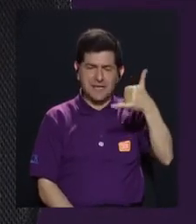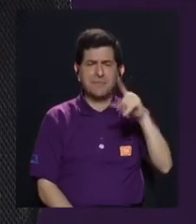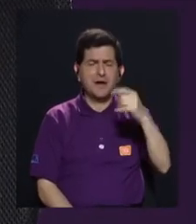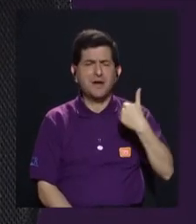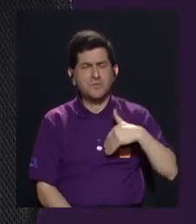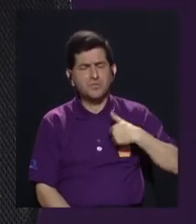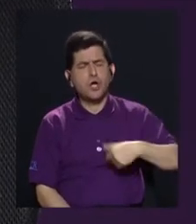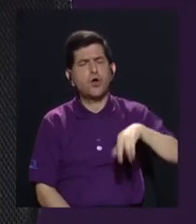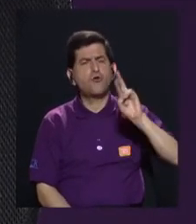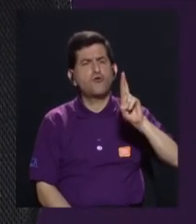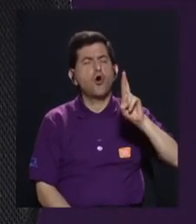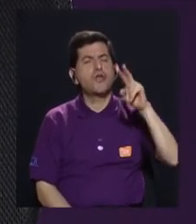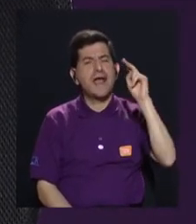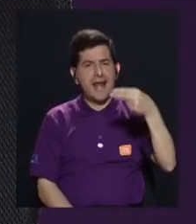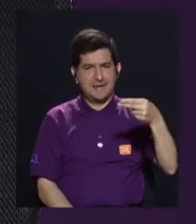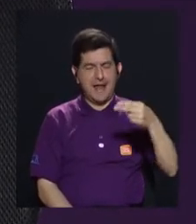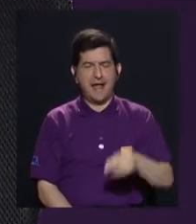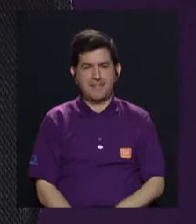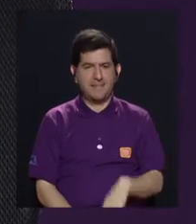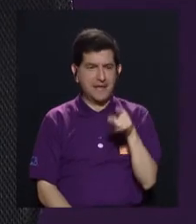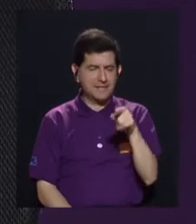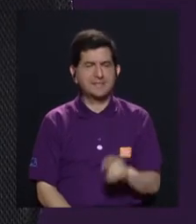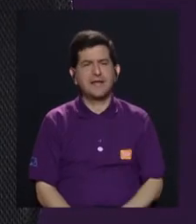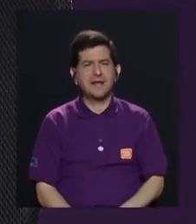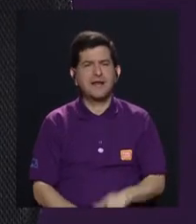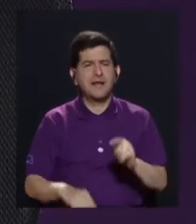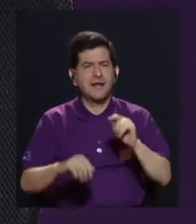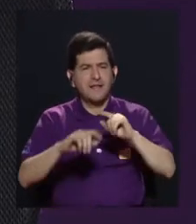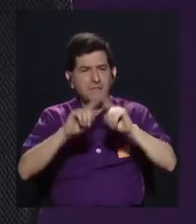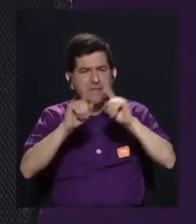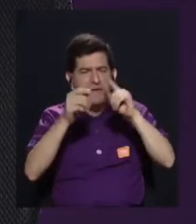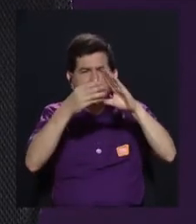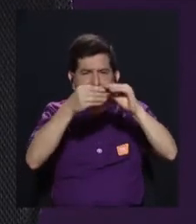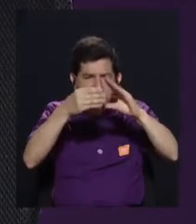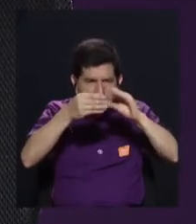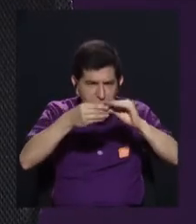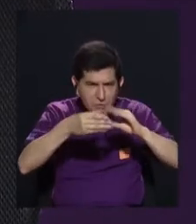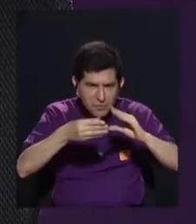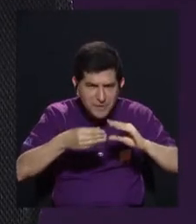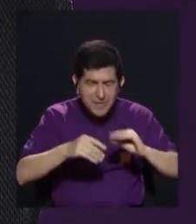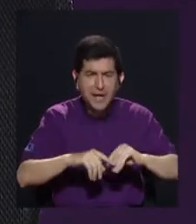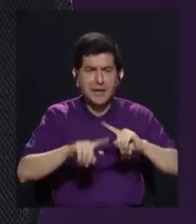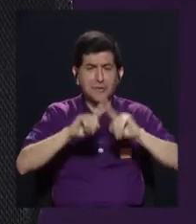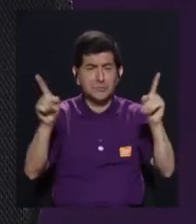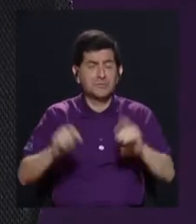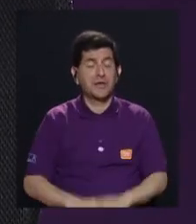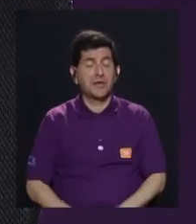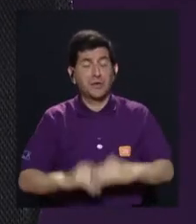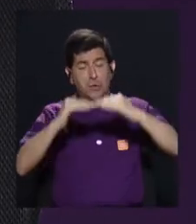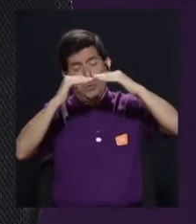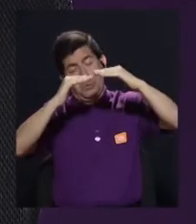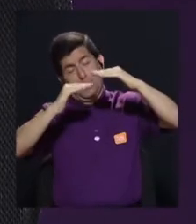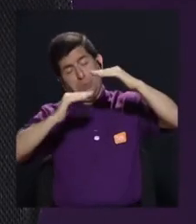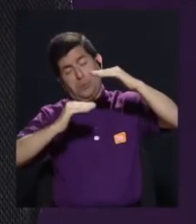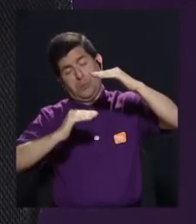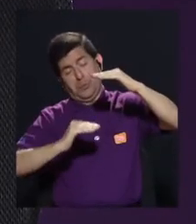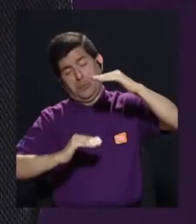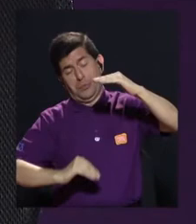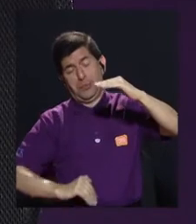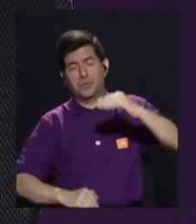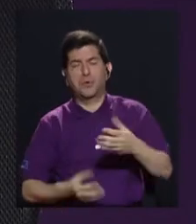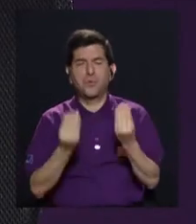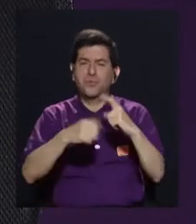un señor roger hernández que nos hace una serie de comentarios pero es bastante largo y me costaría mucho